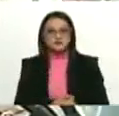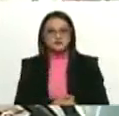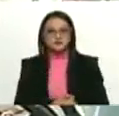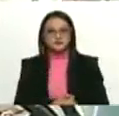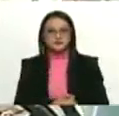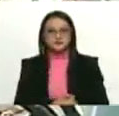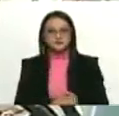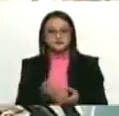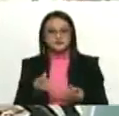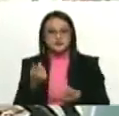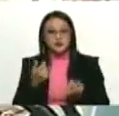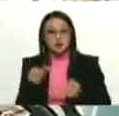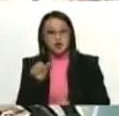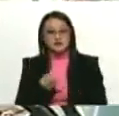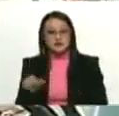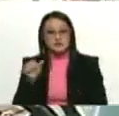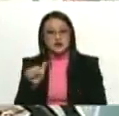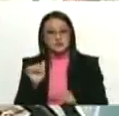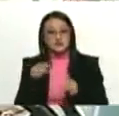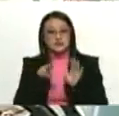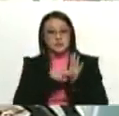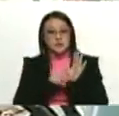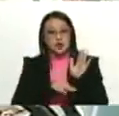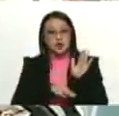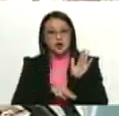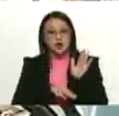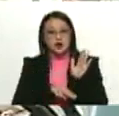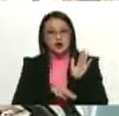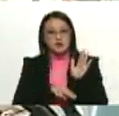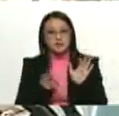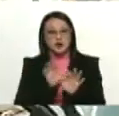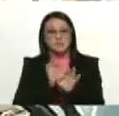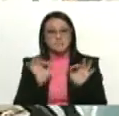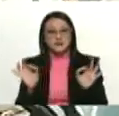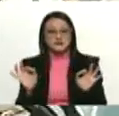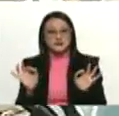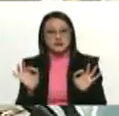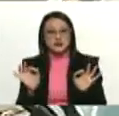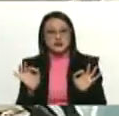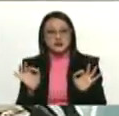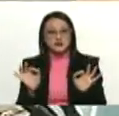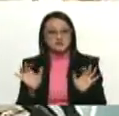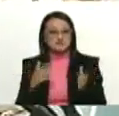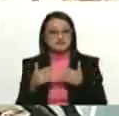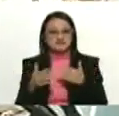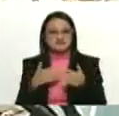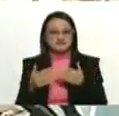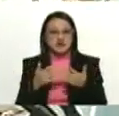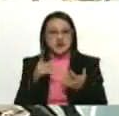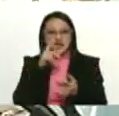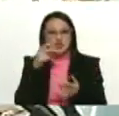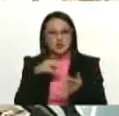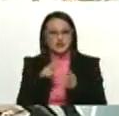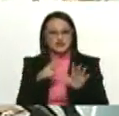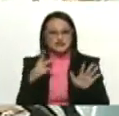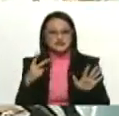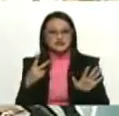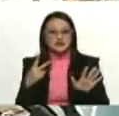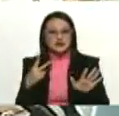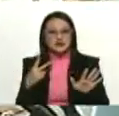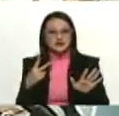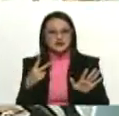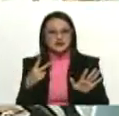en pocas semanas que hemos activado este programa de manera especialísima, independientemente que desde el año 2017